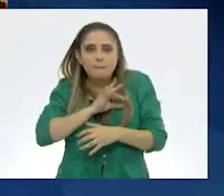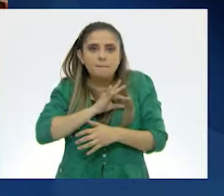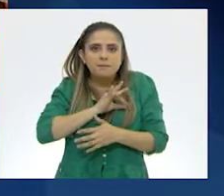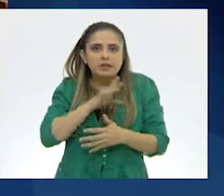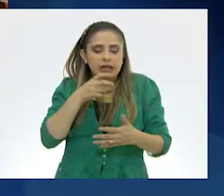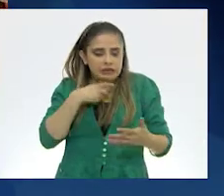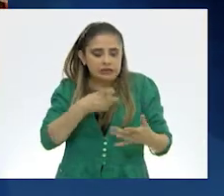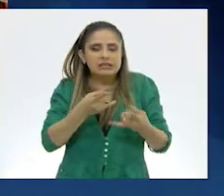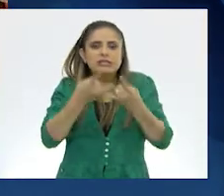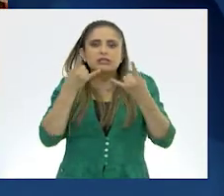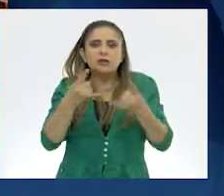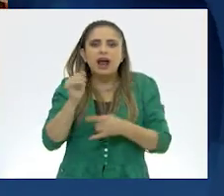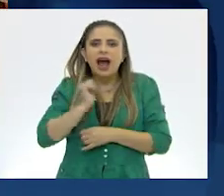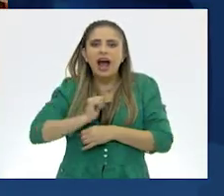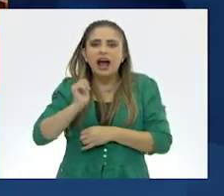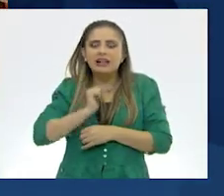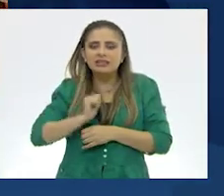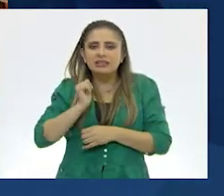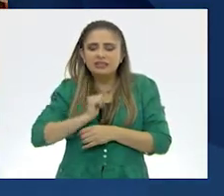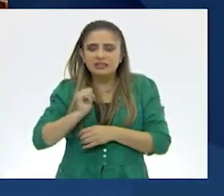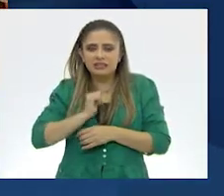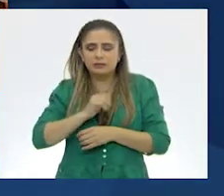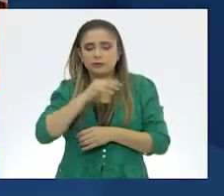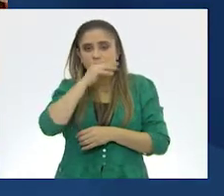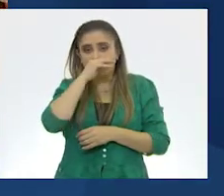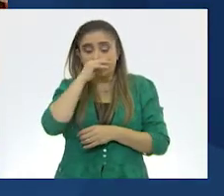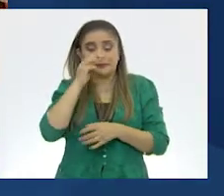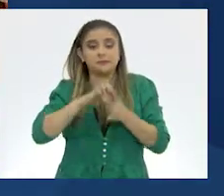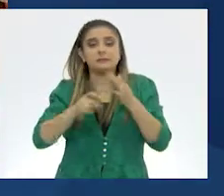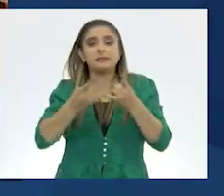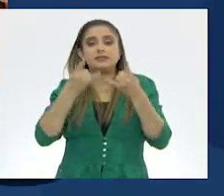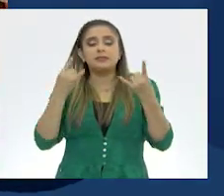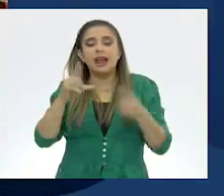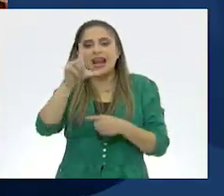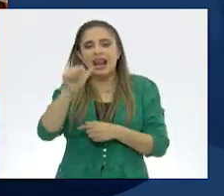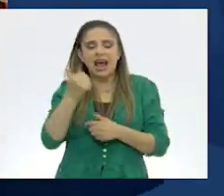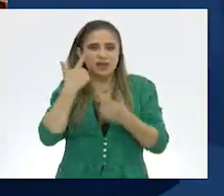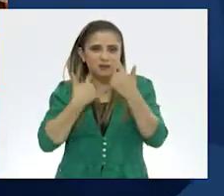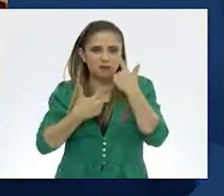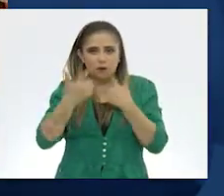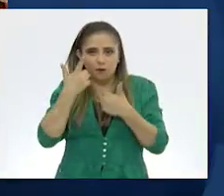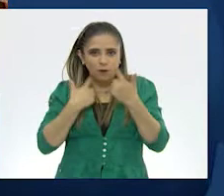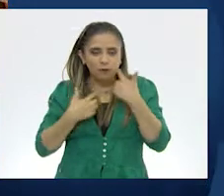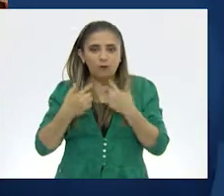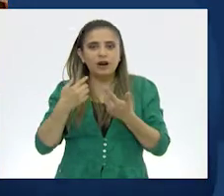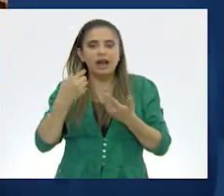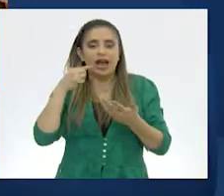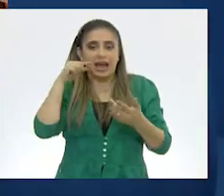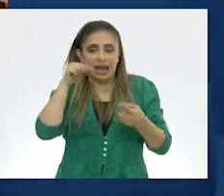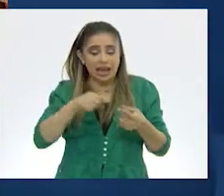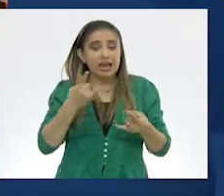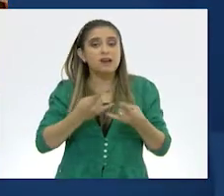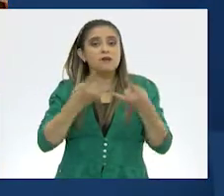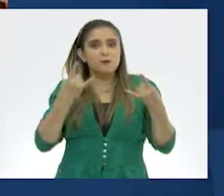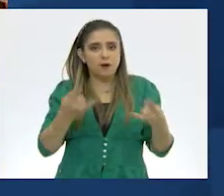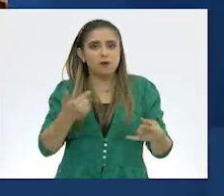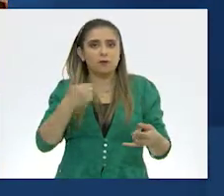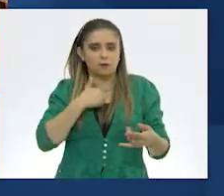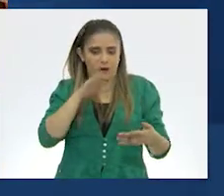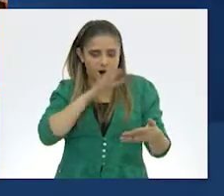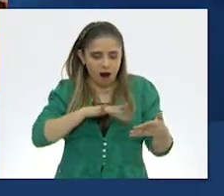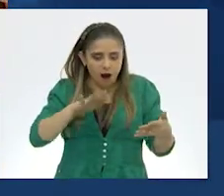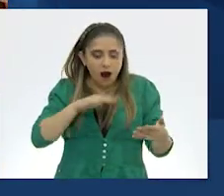las leyendas. Por ejemplo, la historia de La Llorona tiene una simiente de cuento de